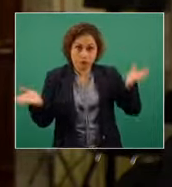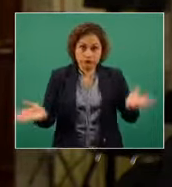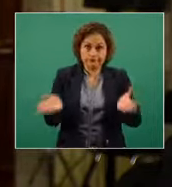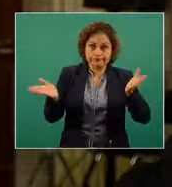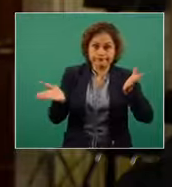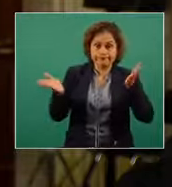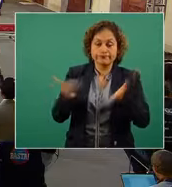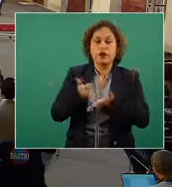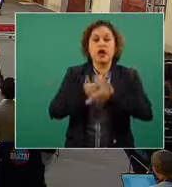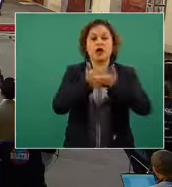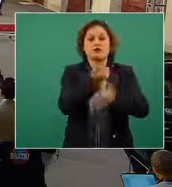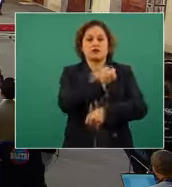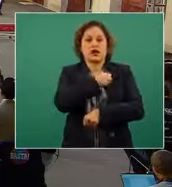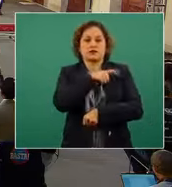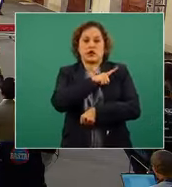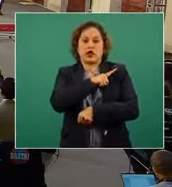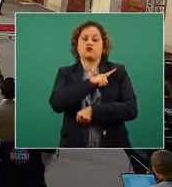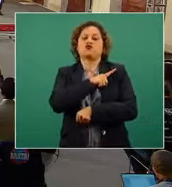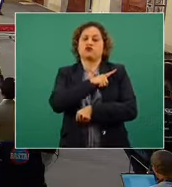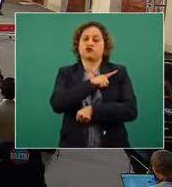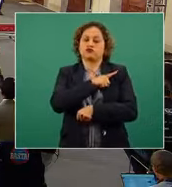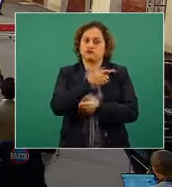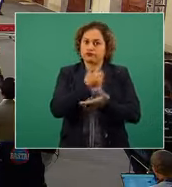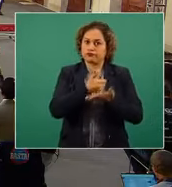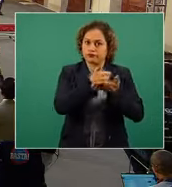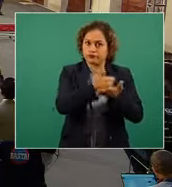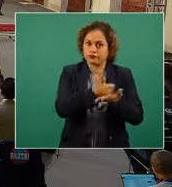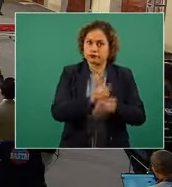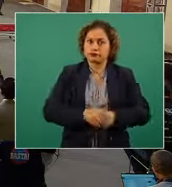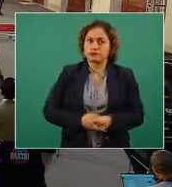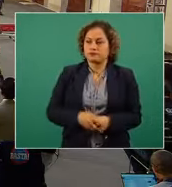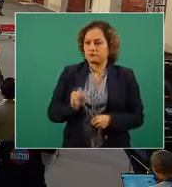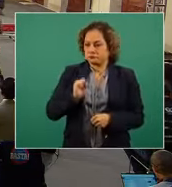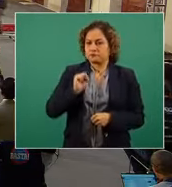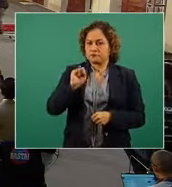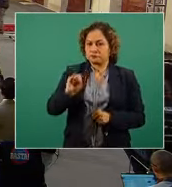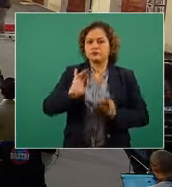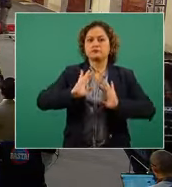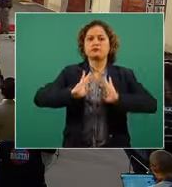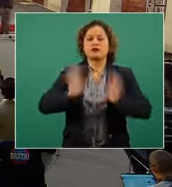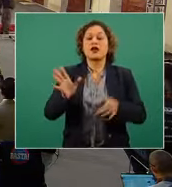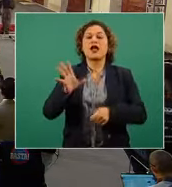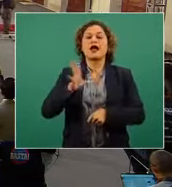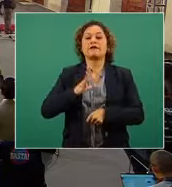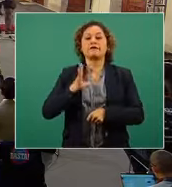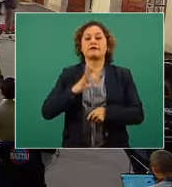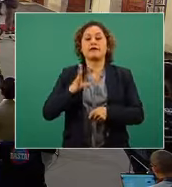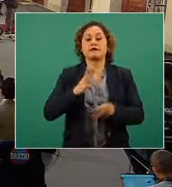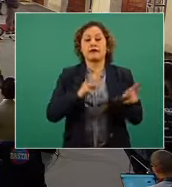enfermedades. Desde luego, ya hay un plan para